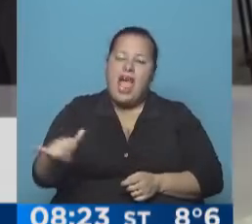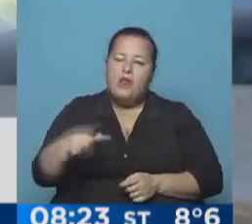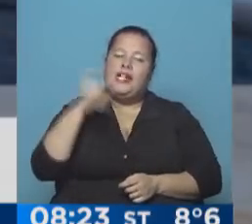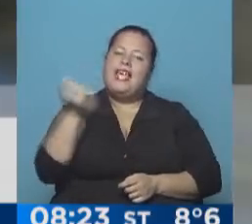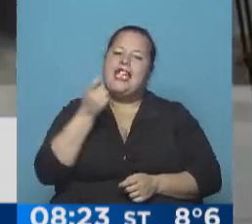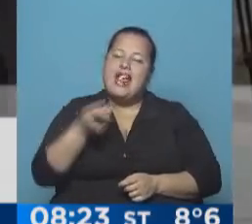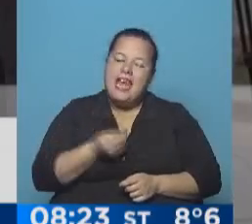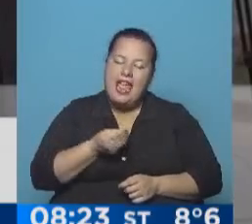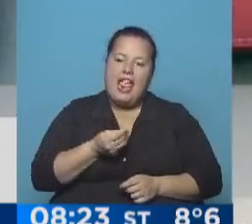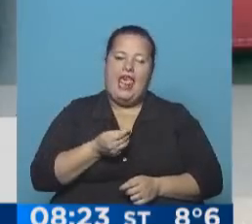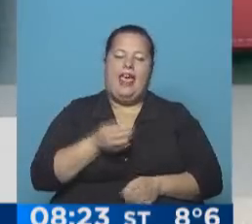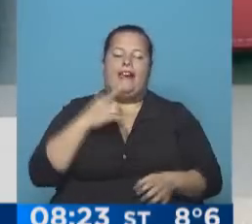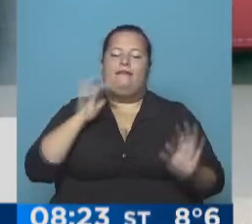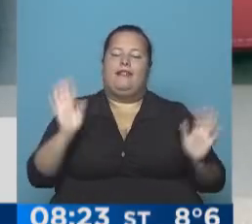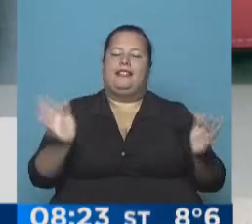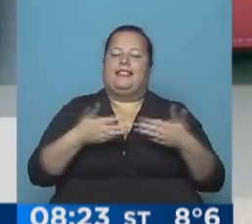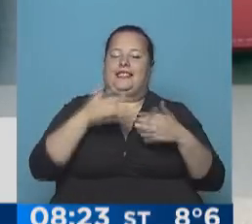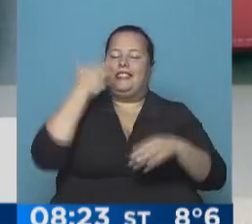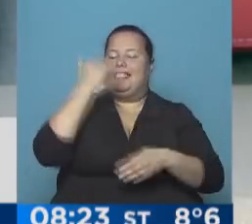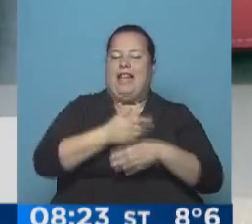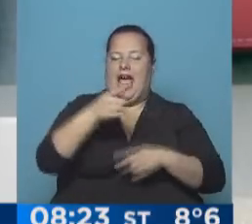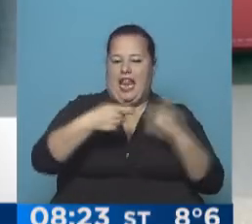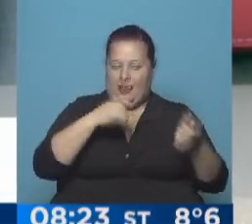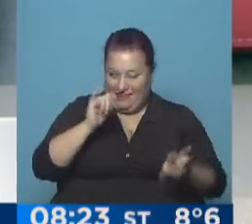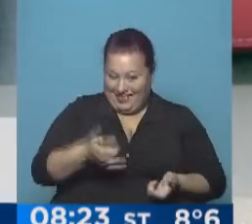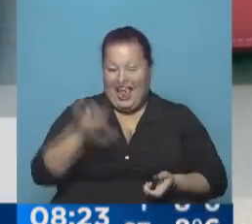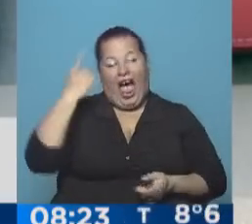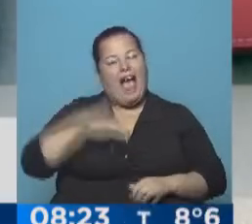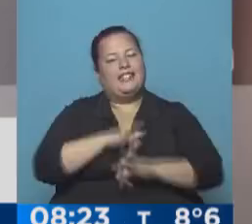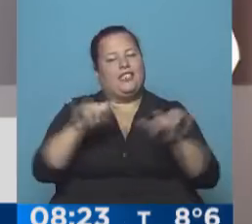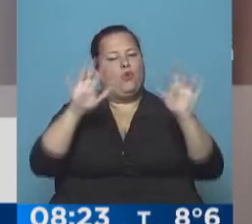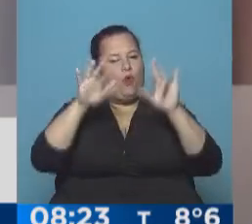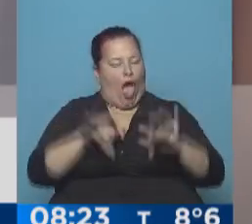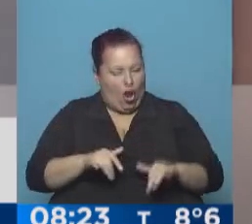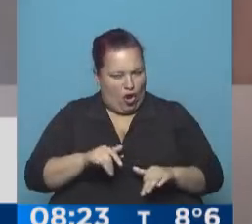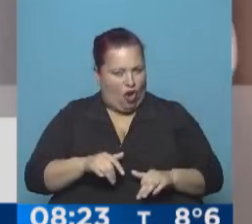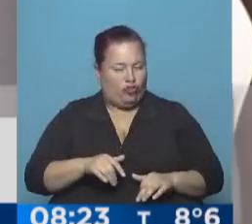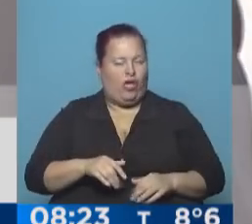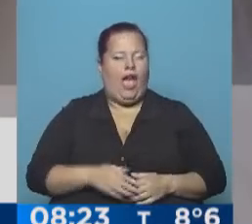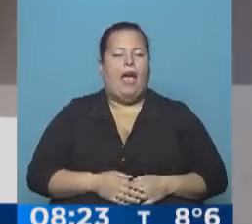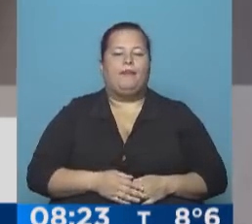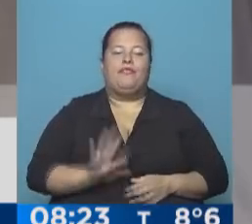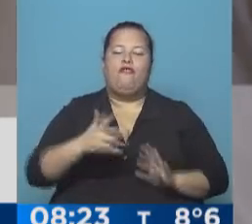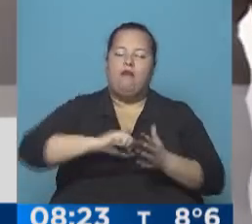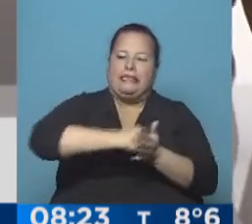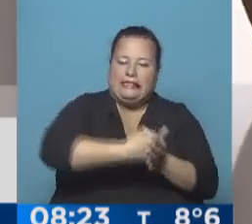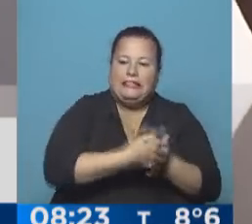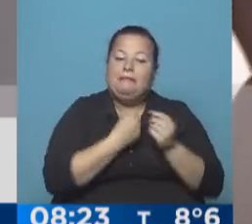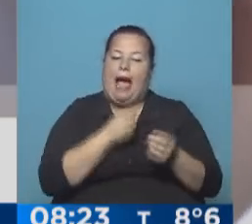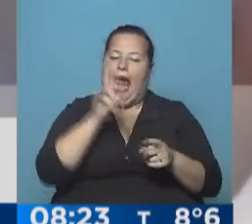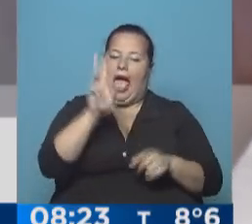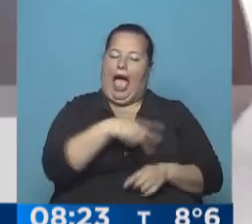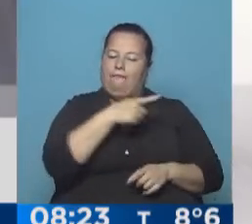intento de cierre de la cadena sí como lo escuchan ayer emitieron un comunicado es un apriete un intento de